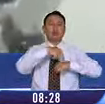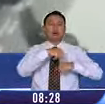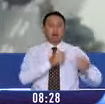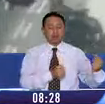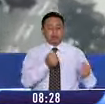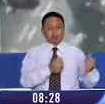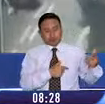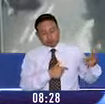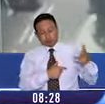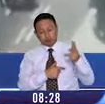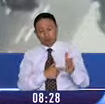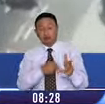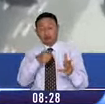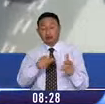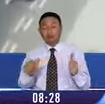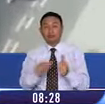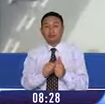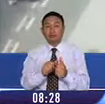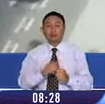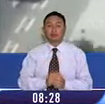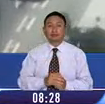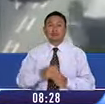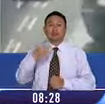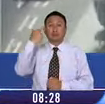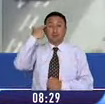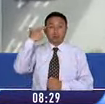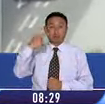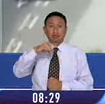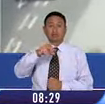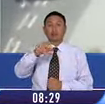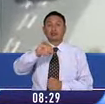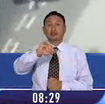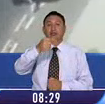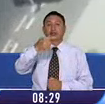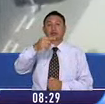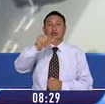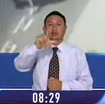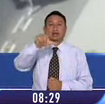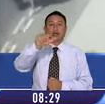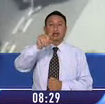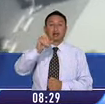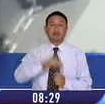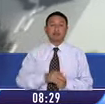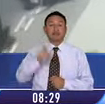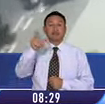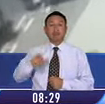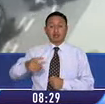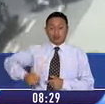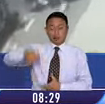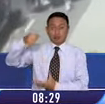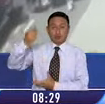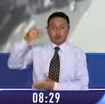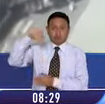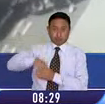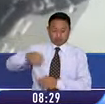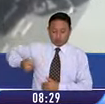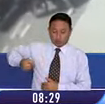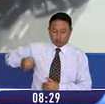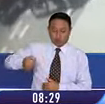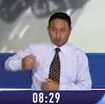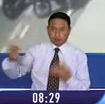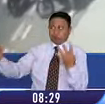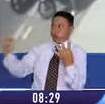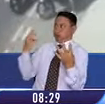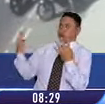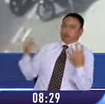llegada hasta las inmediaciones de las avenidas La Prensa y Juan Galarza. Cuando los custodios caminaban con la bolsa de dinero, les cayeron